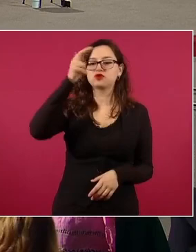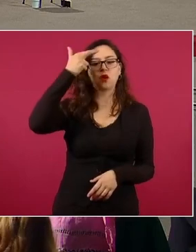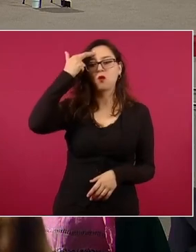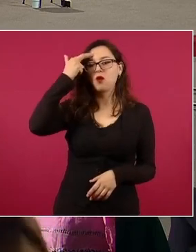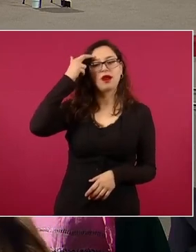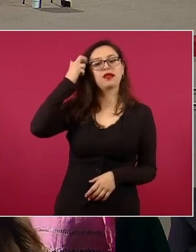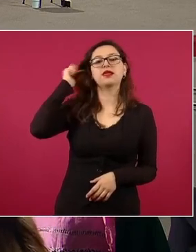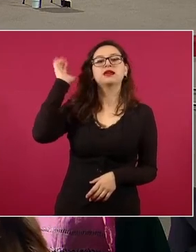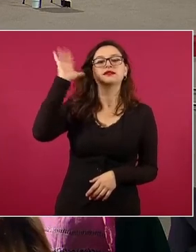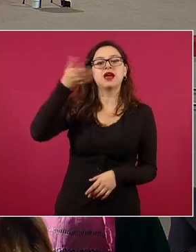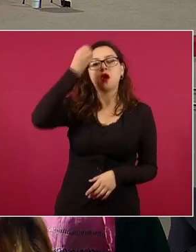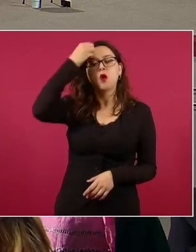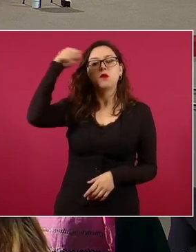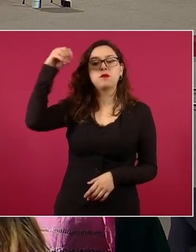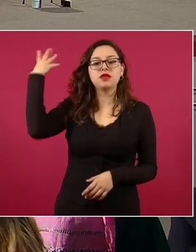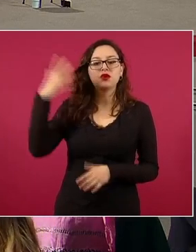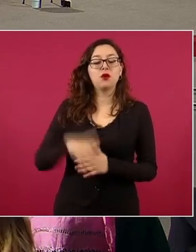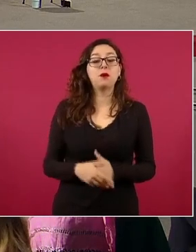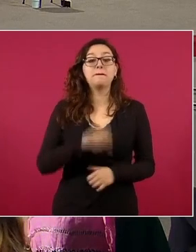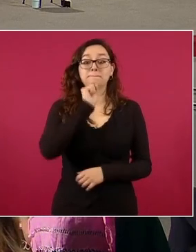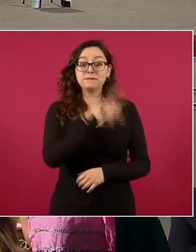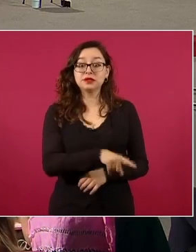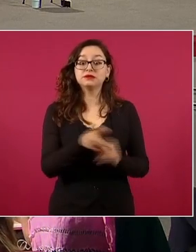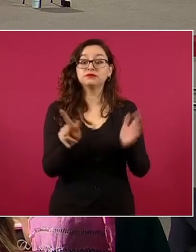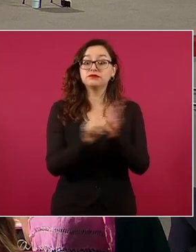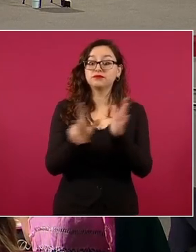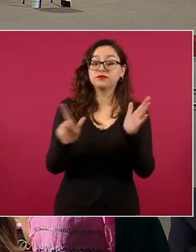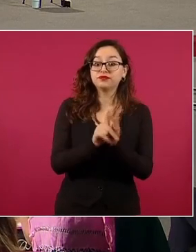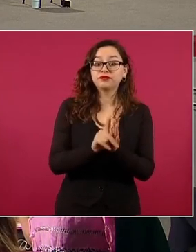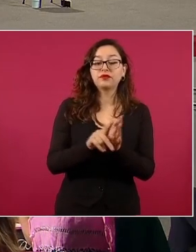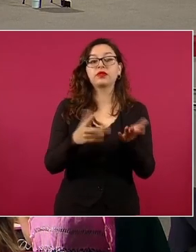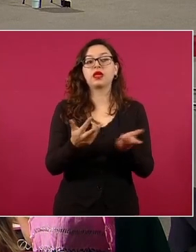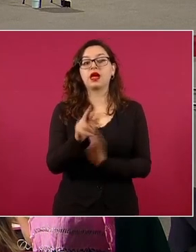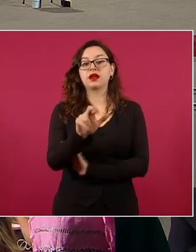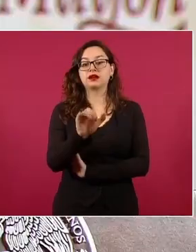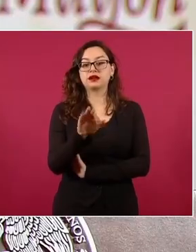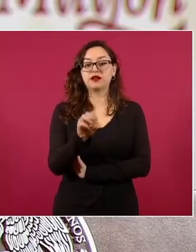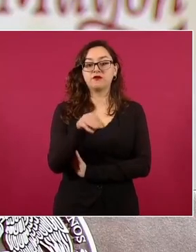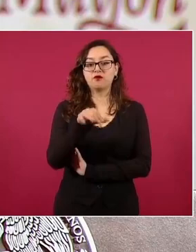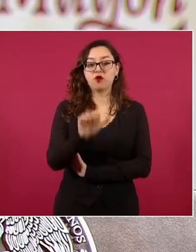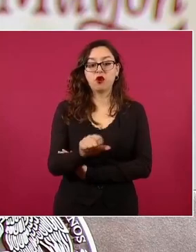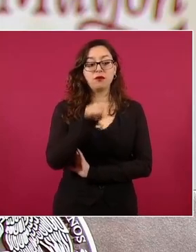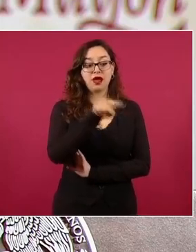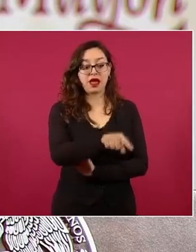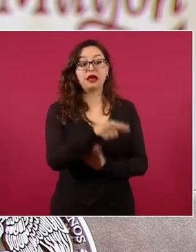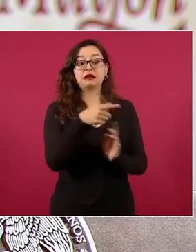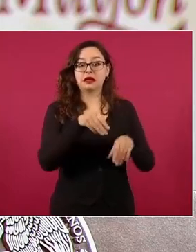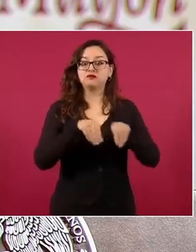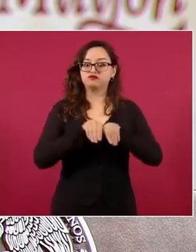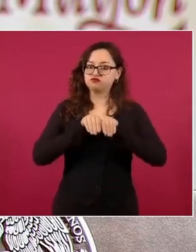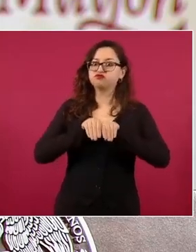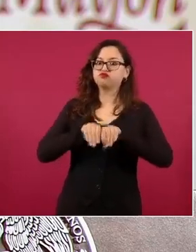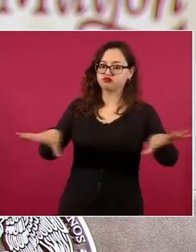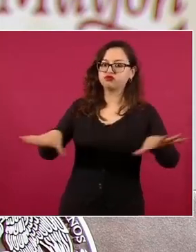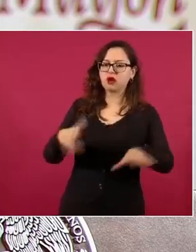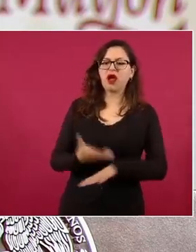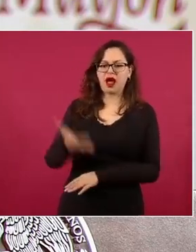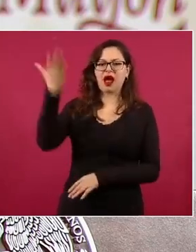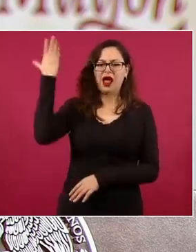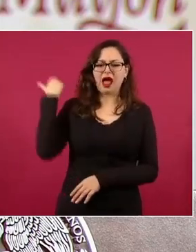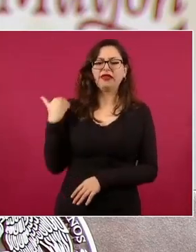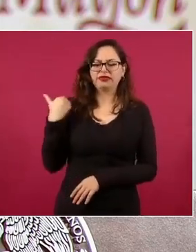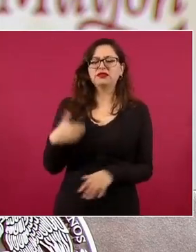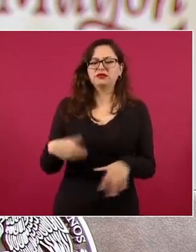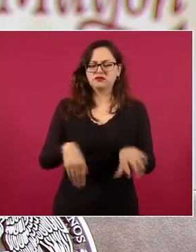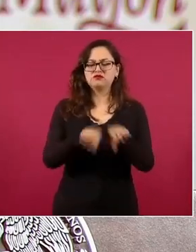quieren acordar. Hasta el periódico Reforma borró el enlace de una página de su artículo, de un artículo que en ese